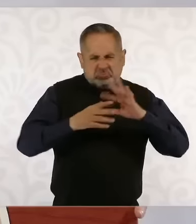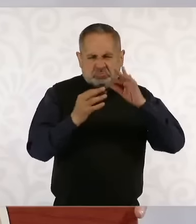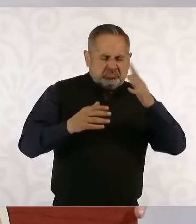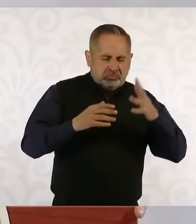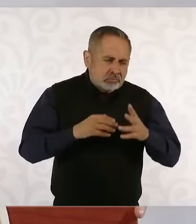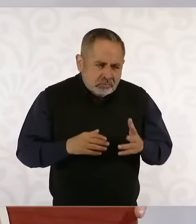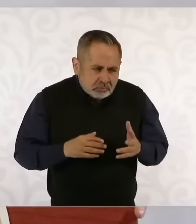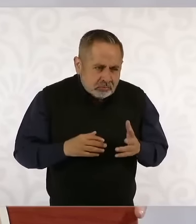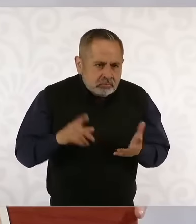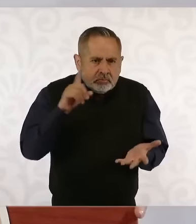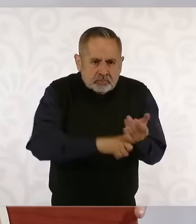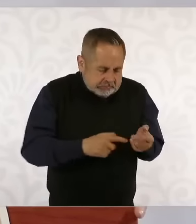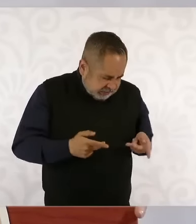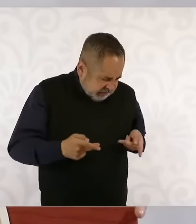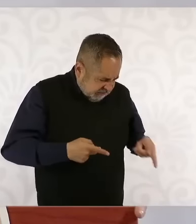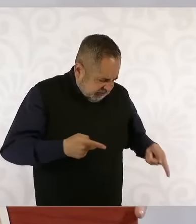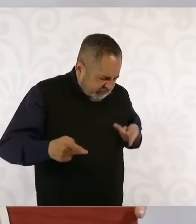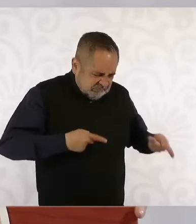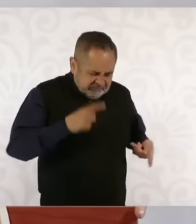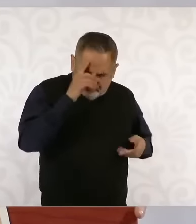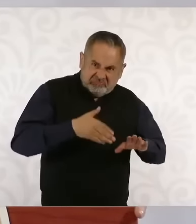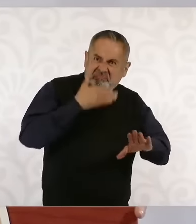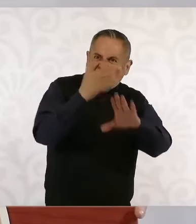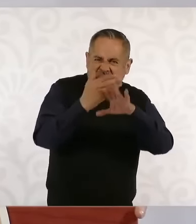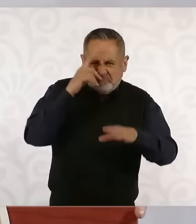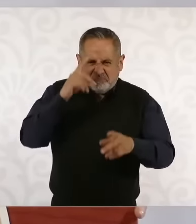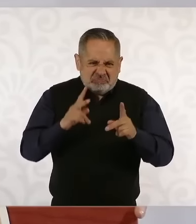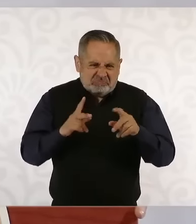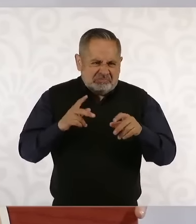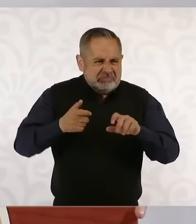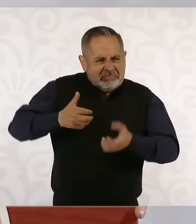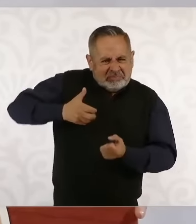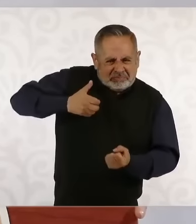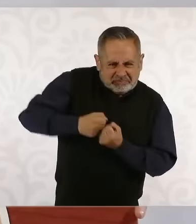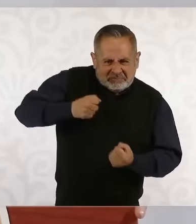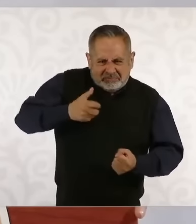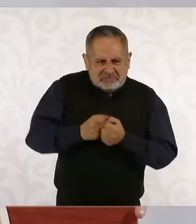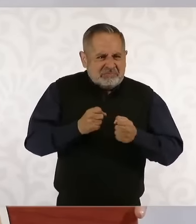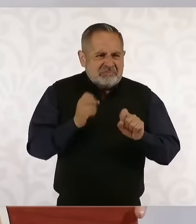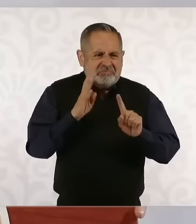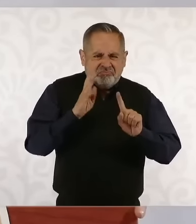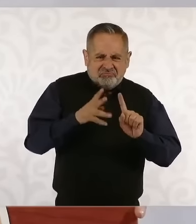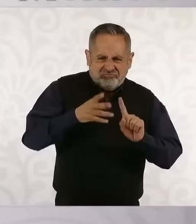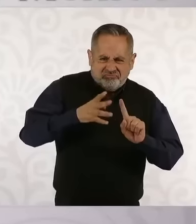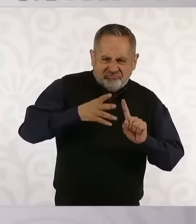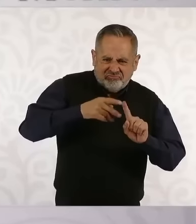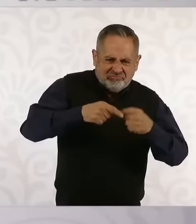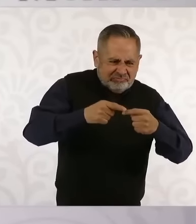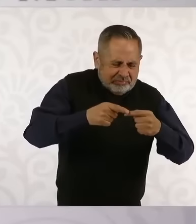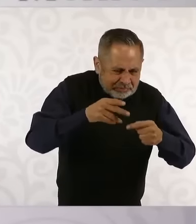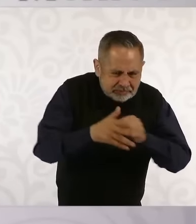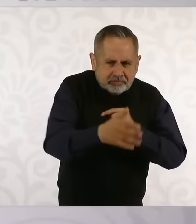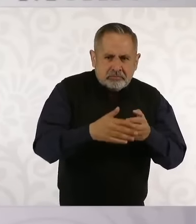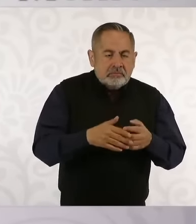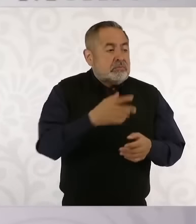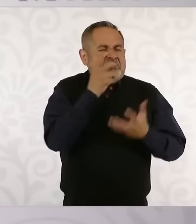que venían preparadas para romper la valla. Fíjense, rompen la valla y supuestamente querían acercarse